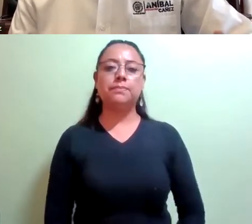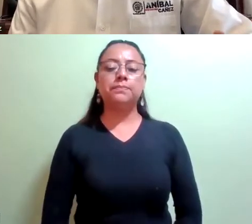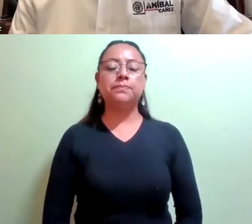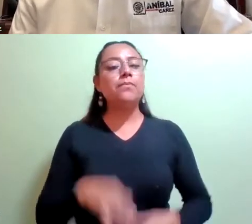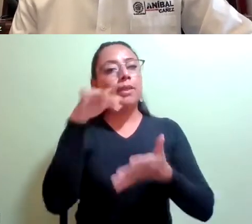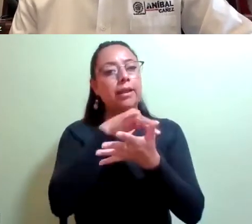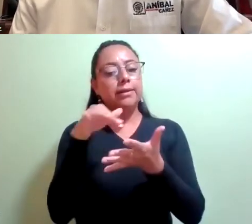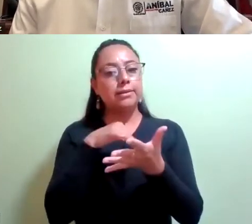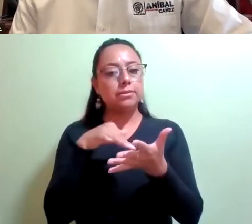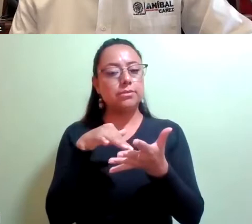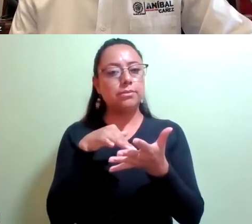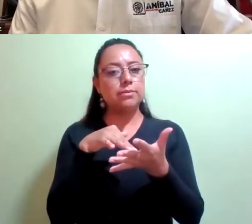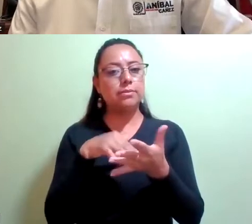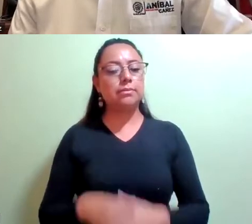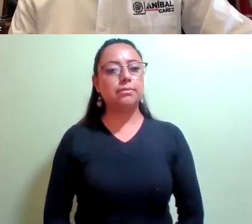Lectura.